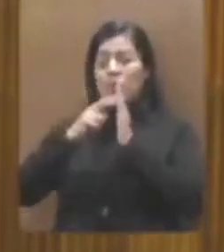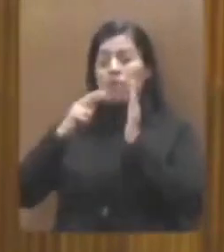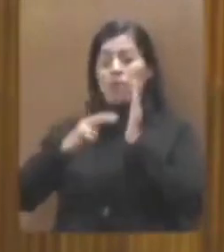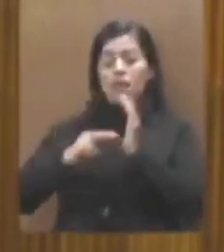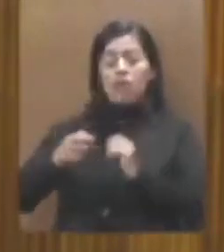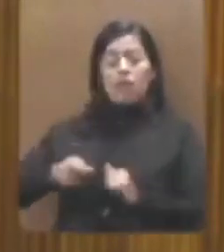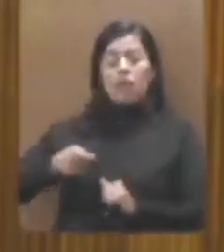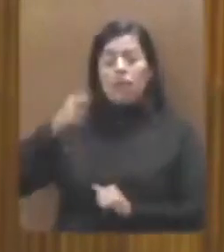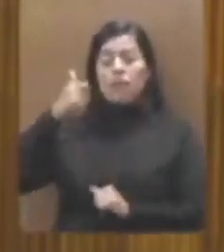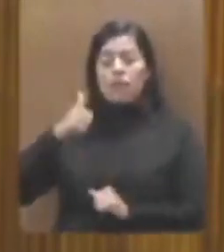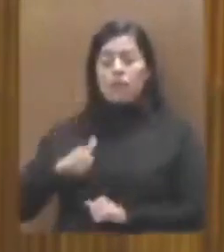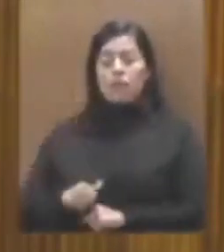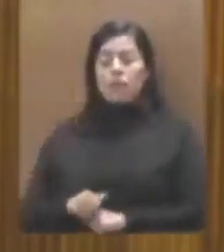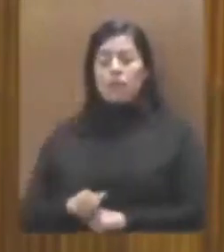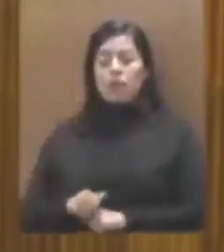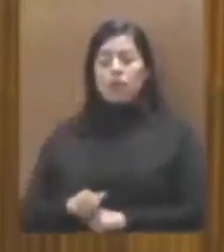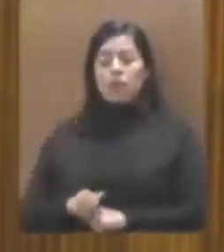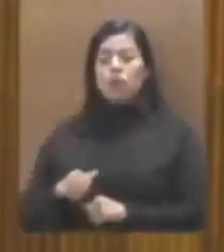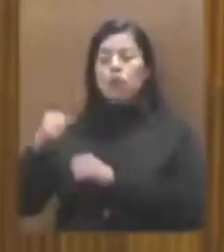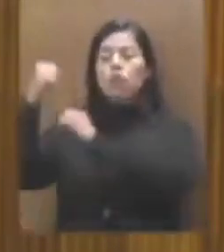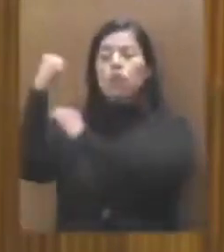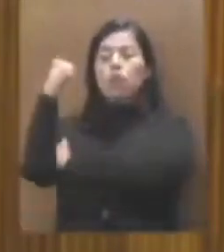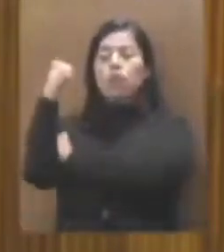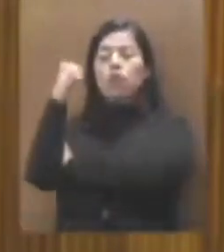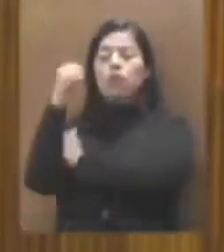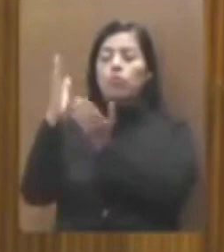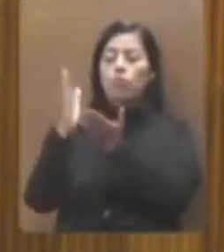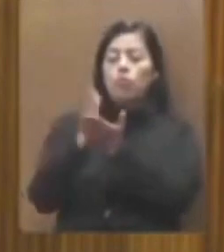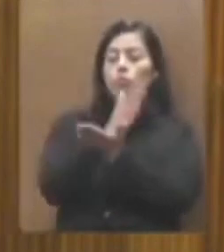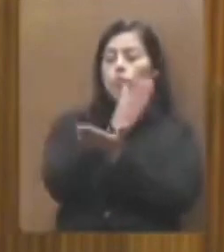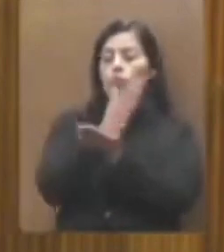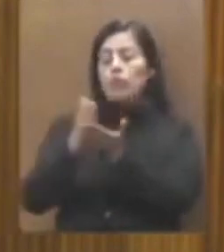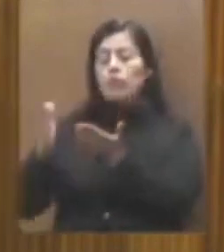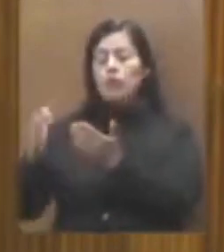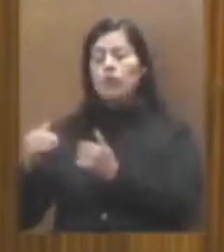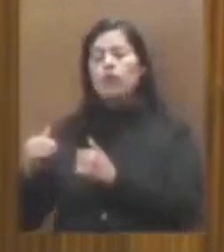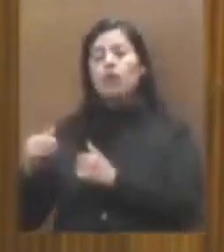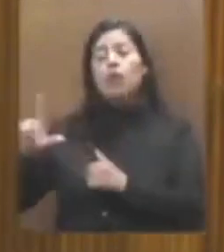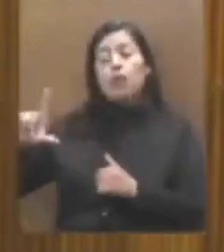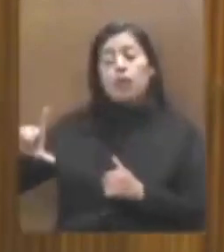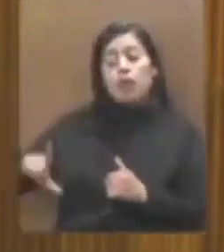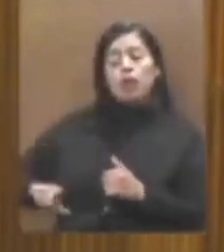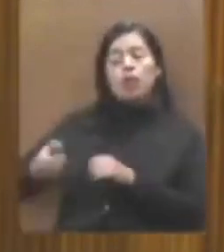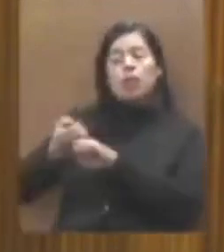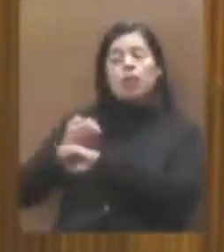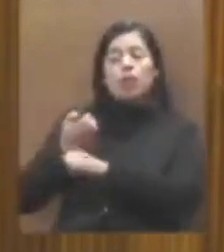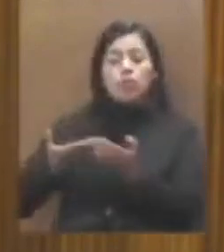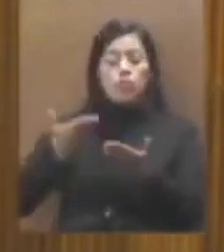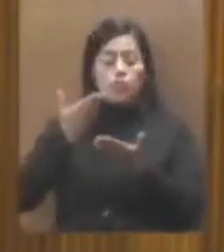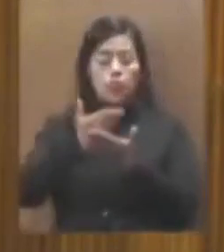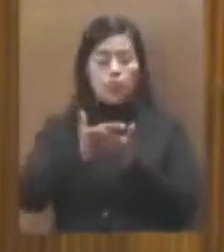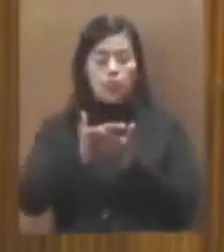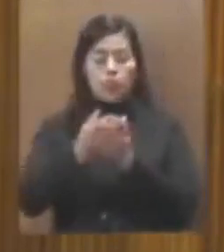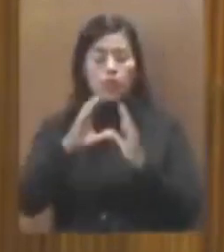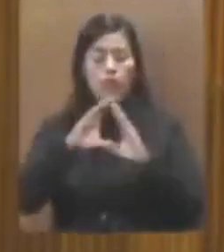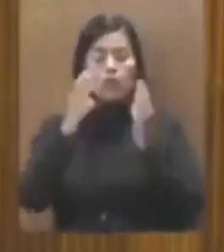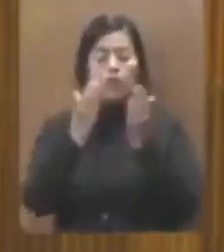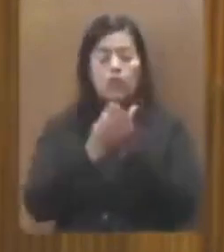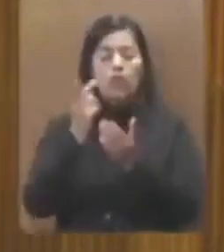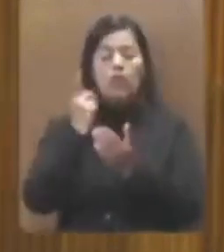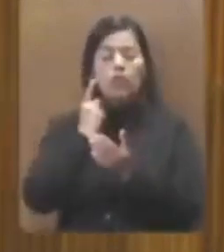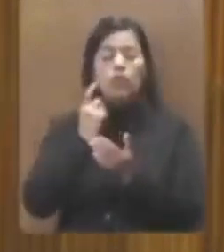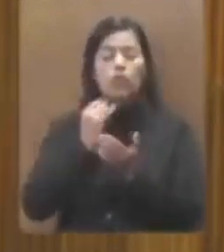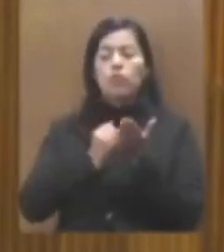primordial que tiene que ver con la división de poderes El Ejecutivo propone y el congreso dispone pero bajo